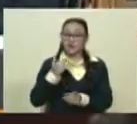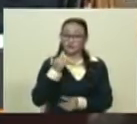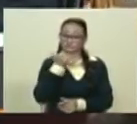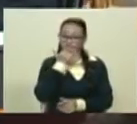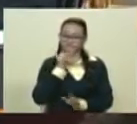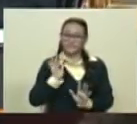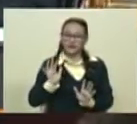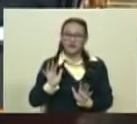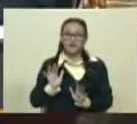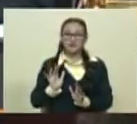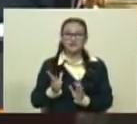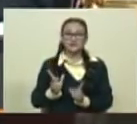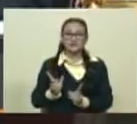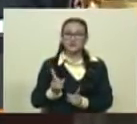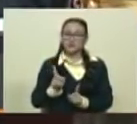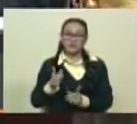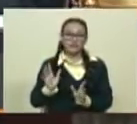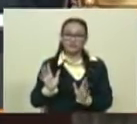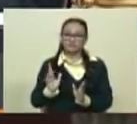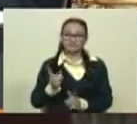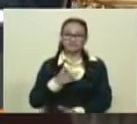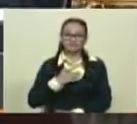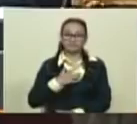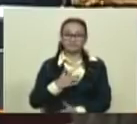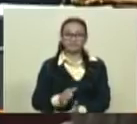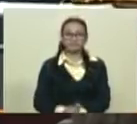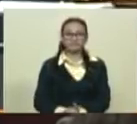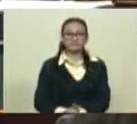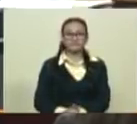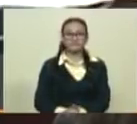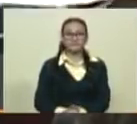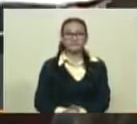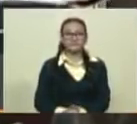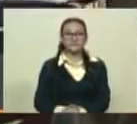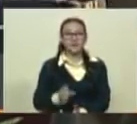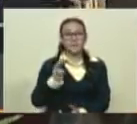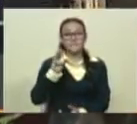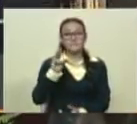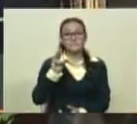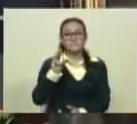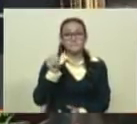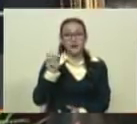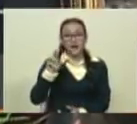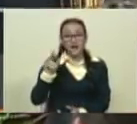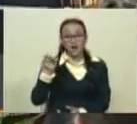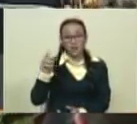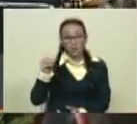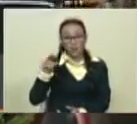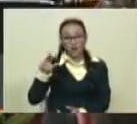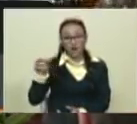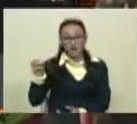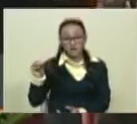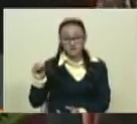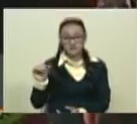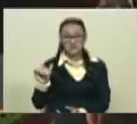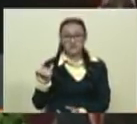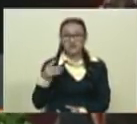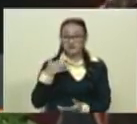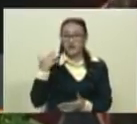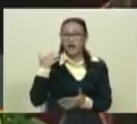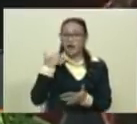mal y no fue posible. Y en Paraguay vivimos el golpe allí. Y viví cosas que algún día contaré.